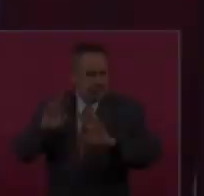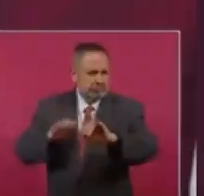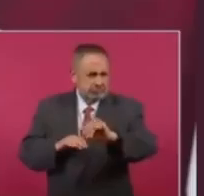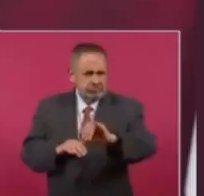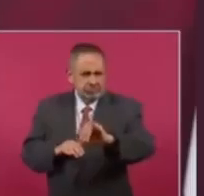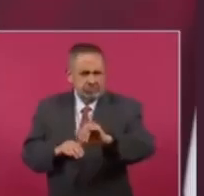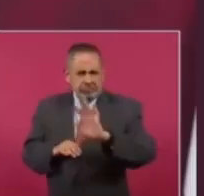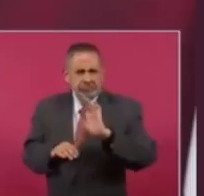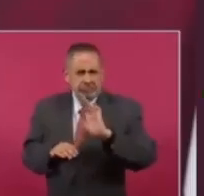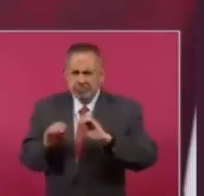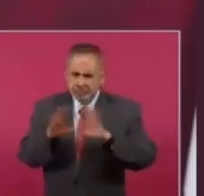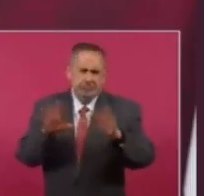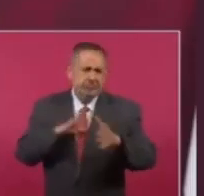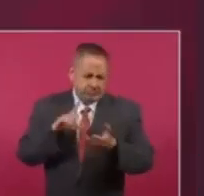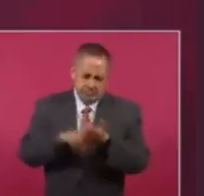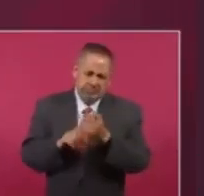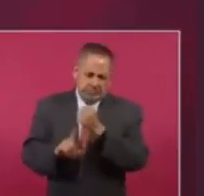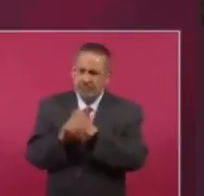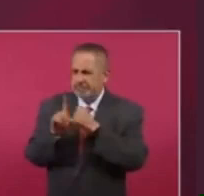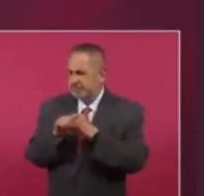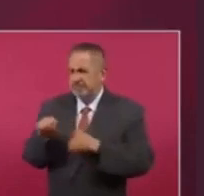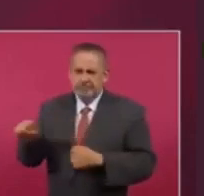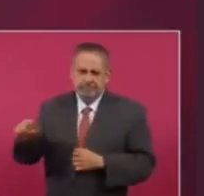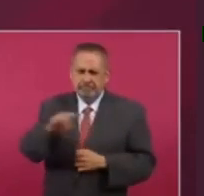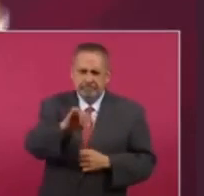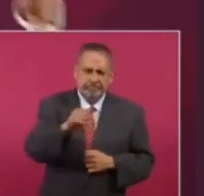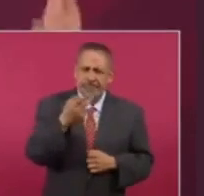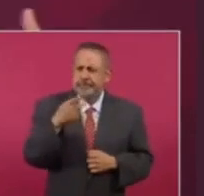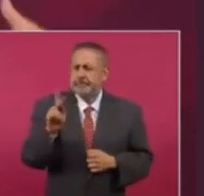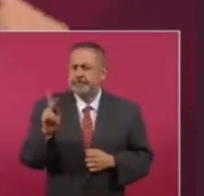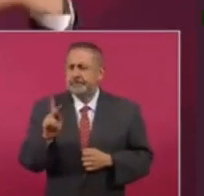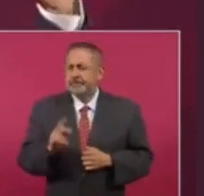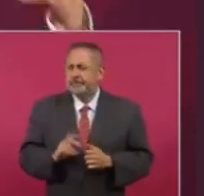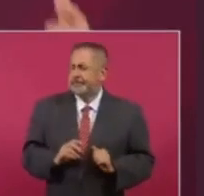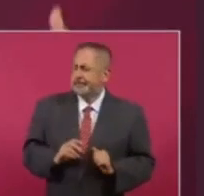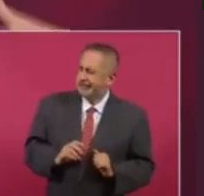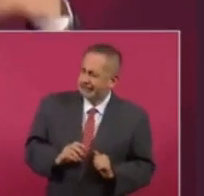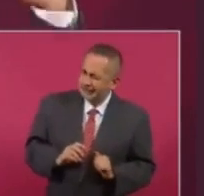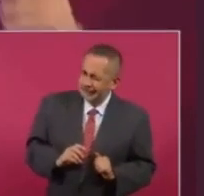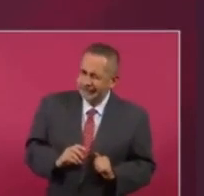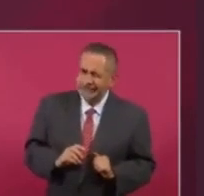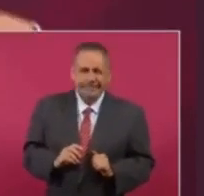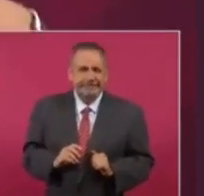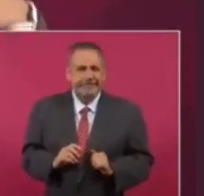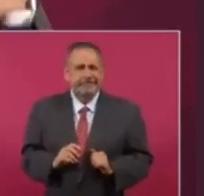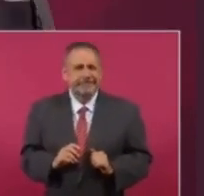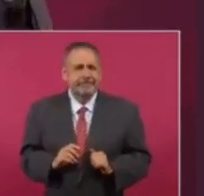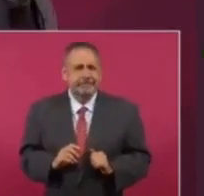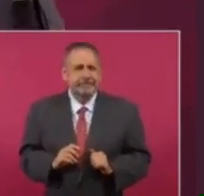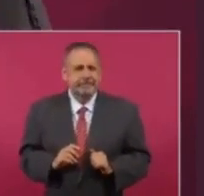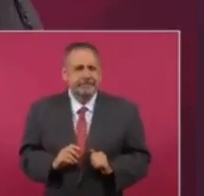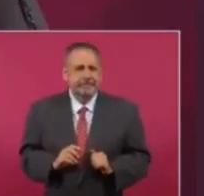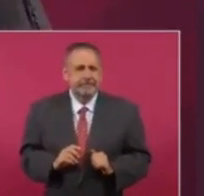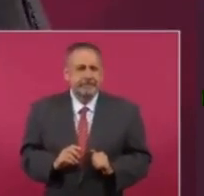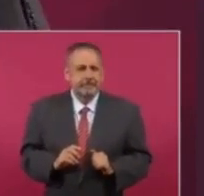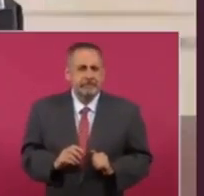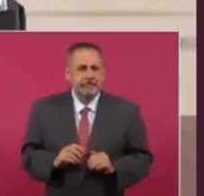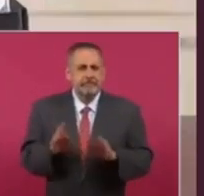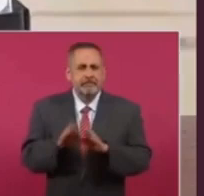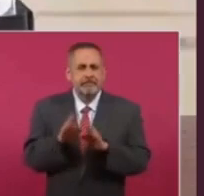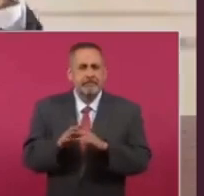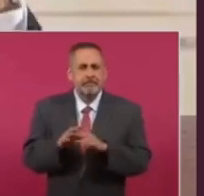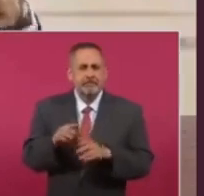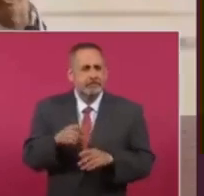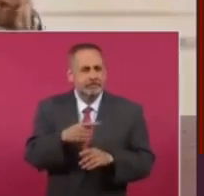gobierno Claro que los hay pero este no ven cómo me